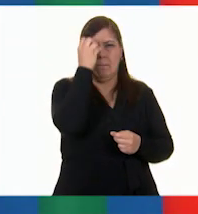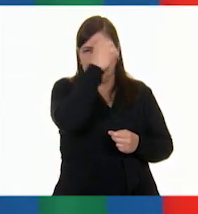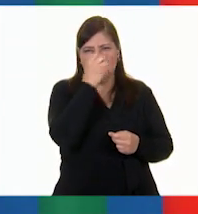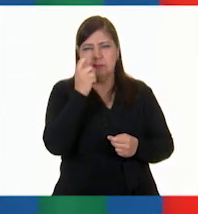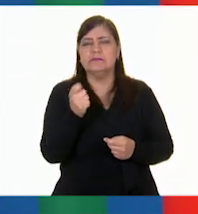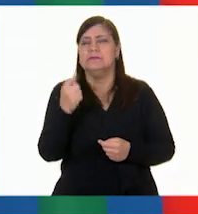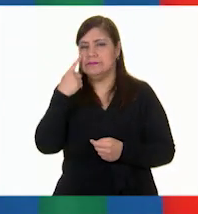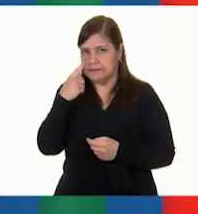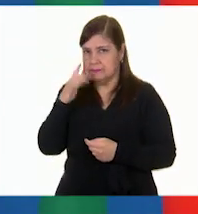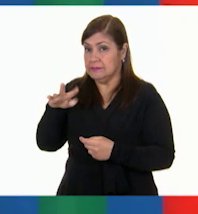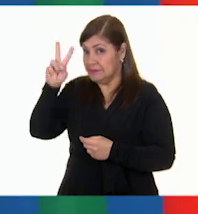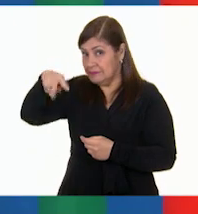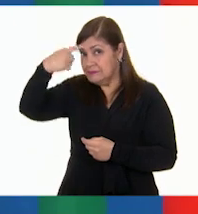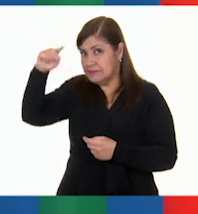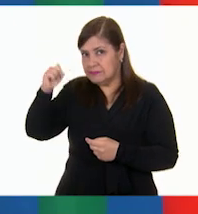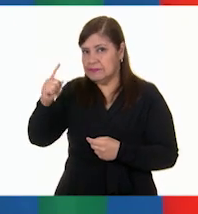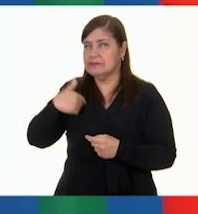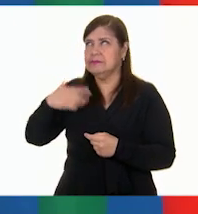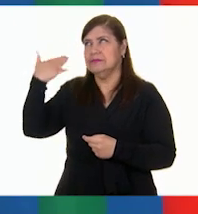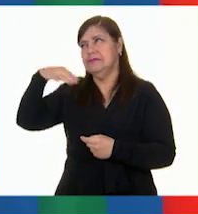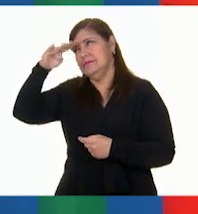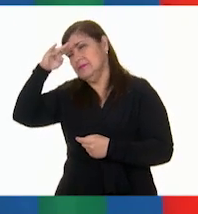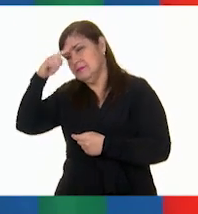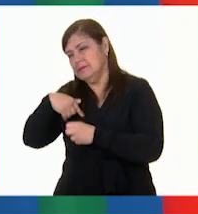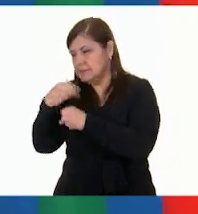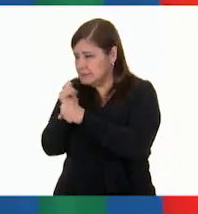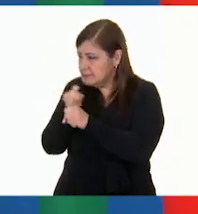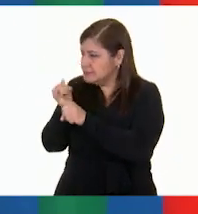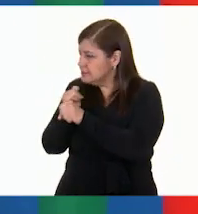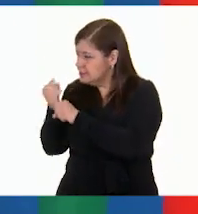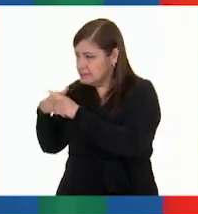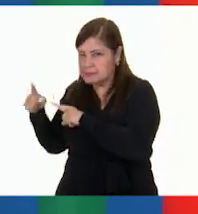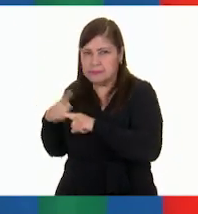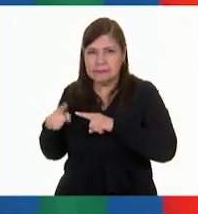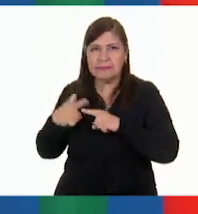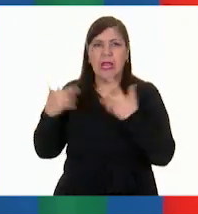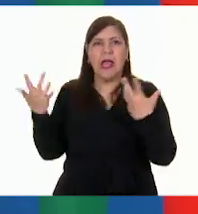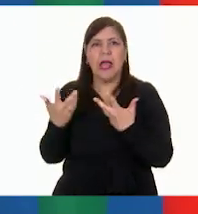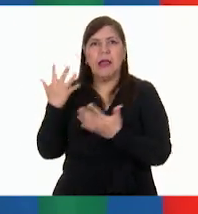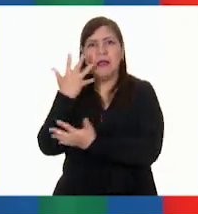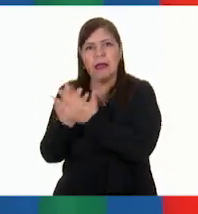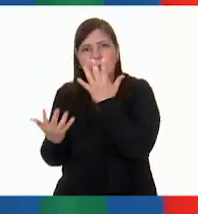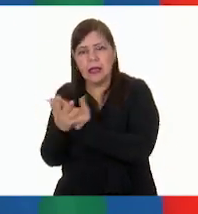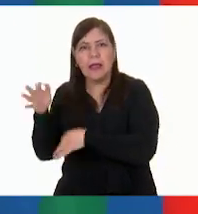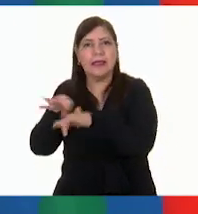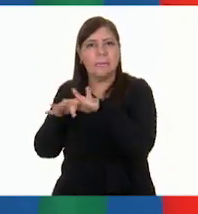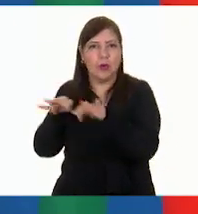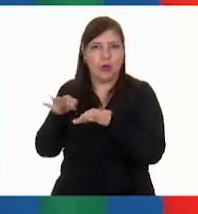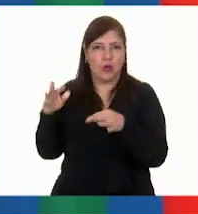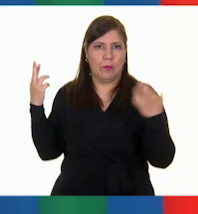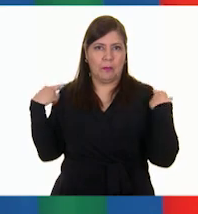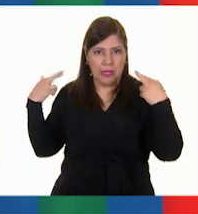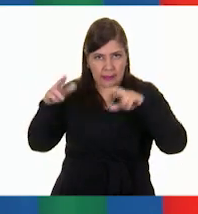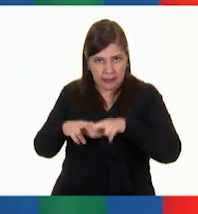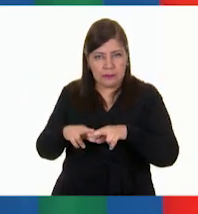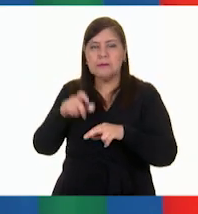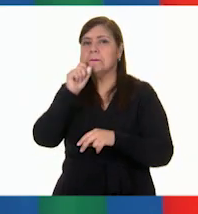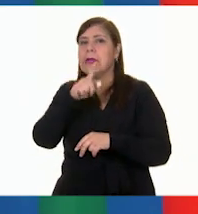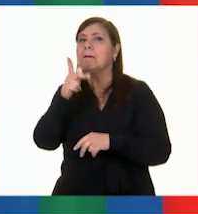después de la nota que traje la clase pasada estuve buscando diferentes notas sobre la labor de los maestros y también de los padres de familia para